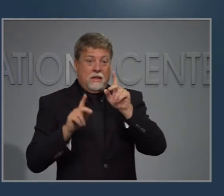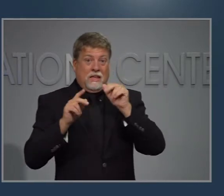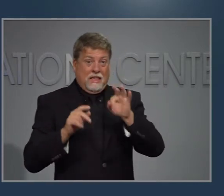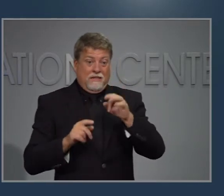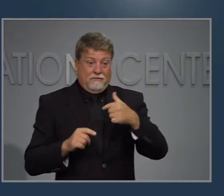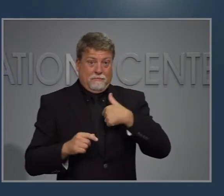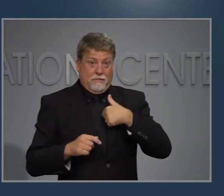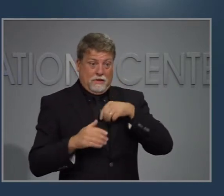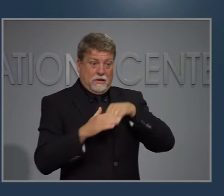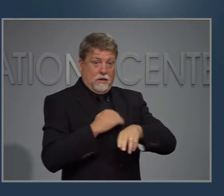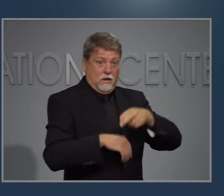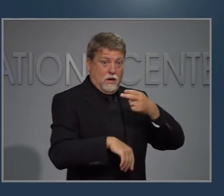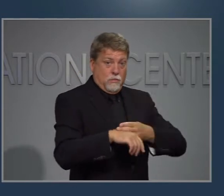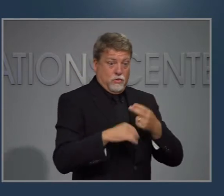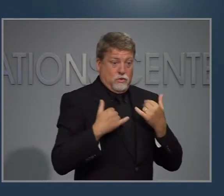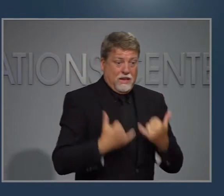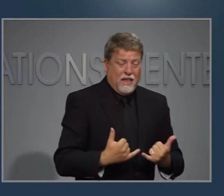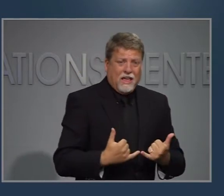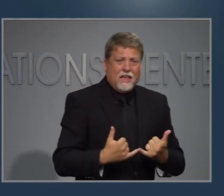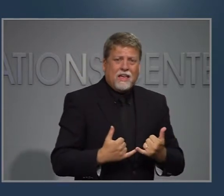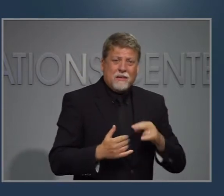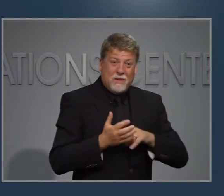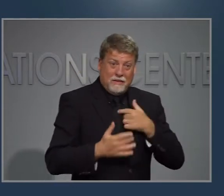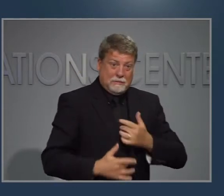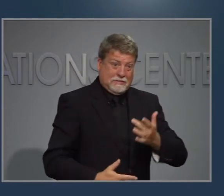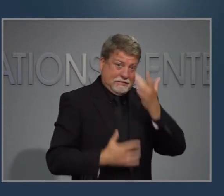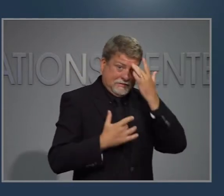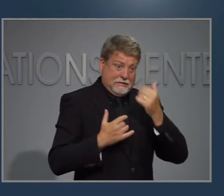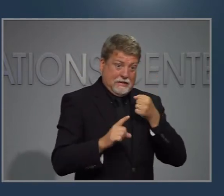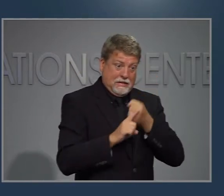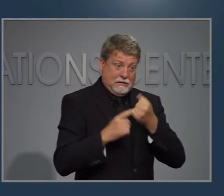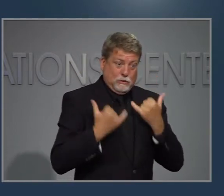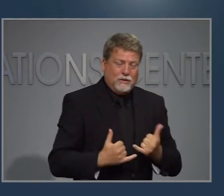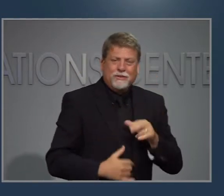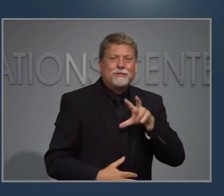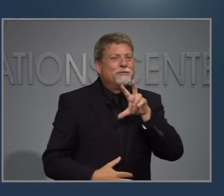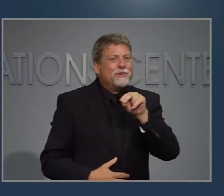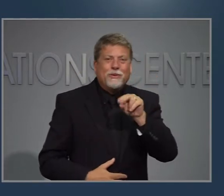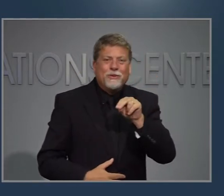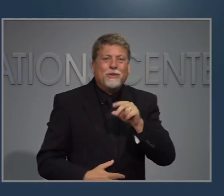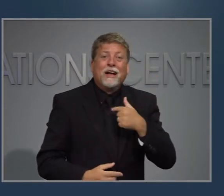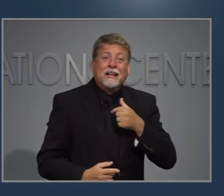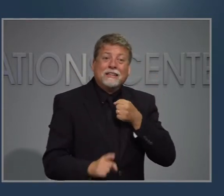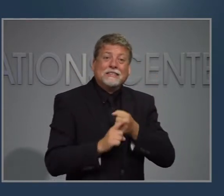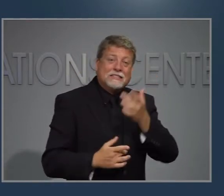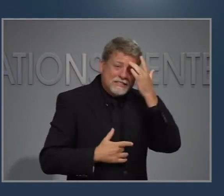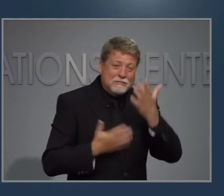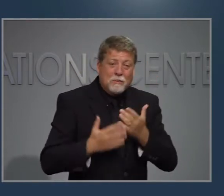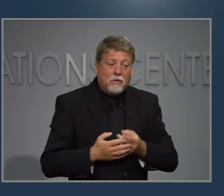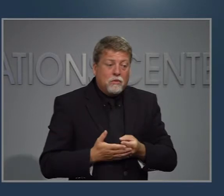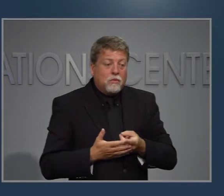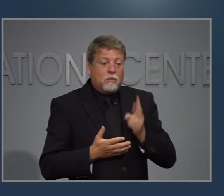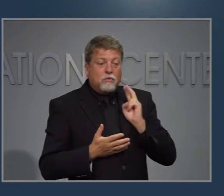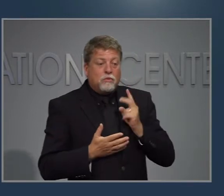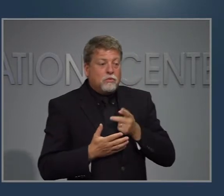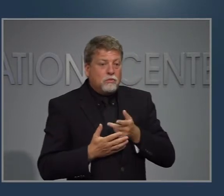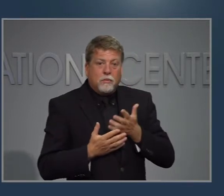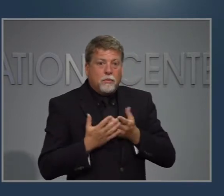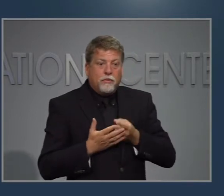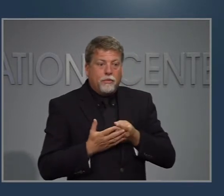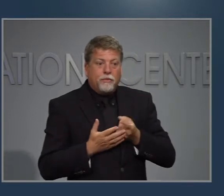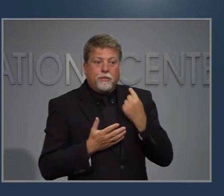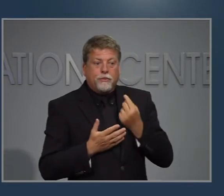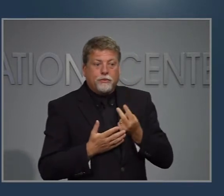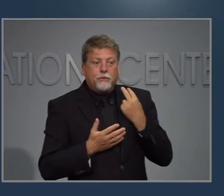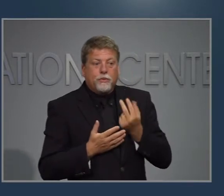hoy seguramente se infectaron días o hace semanas. Nuevamente, es por eso que es un indicador retrasado. Esta tendencia se